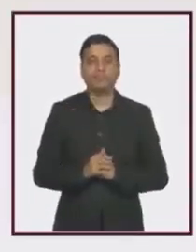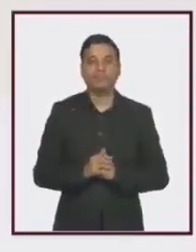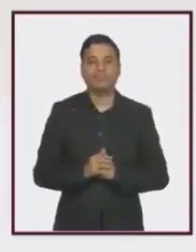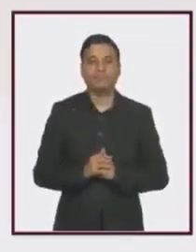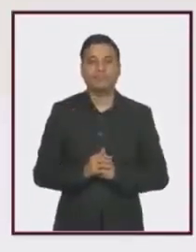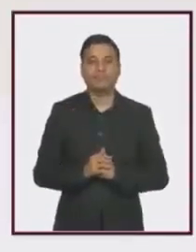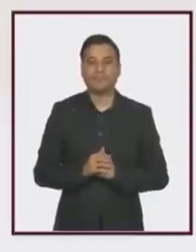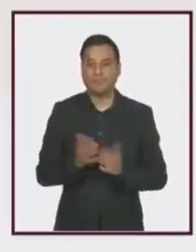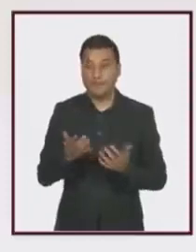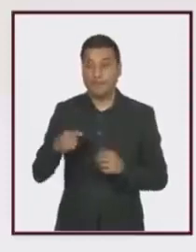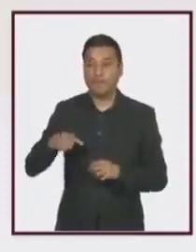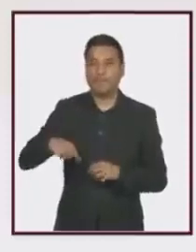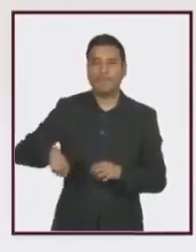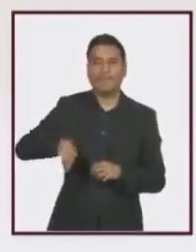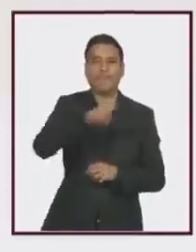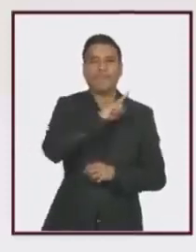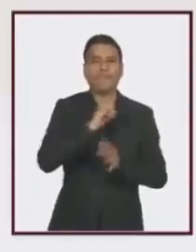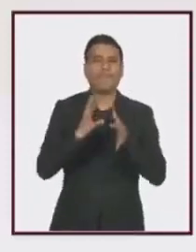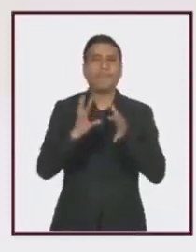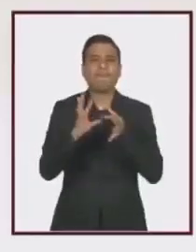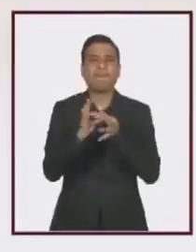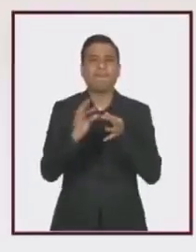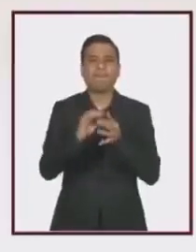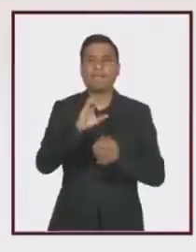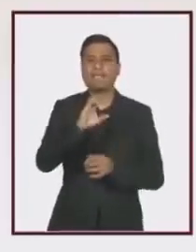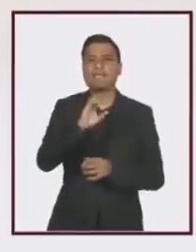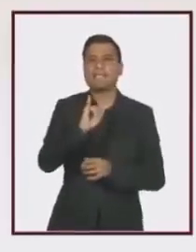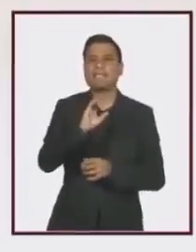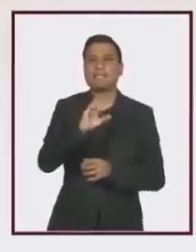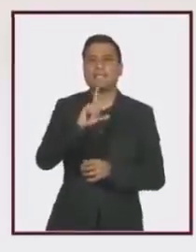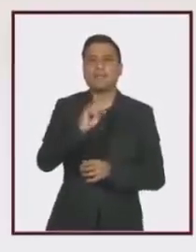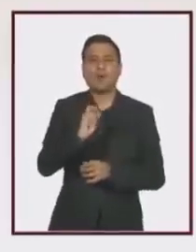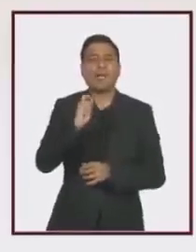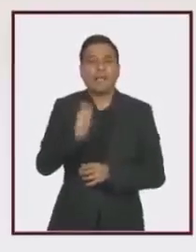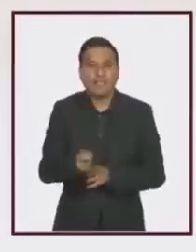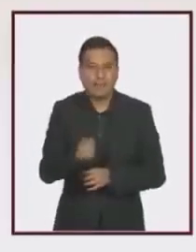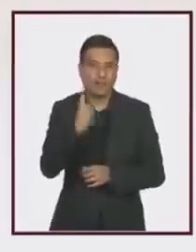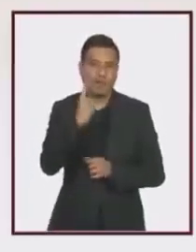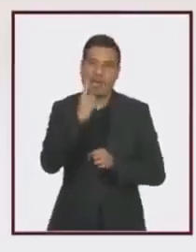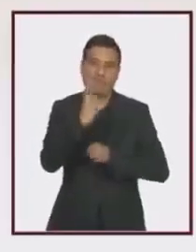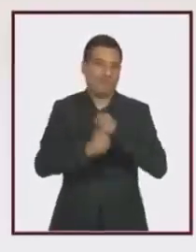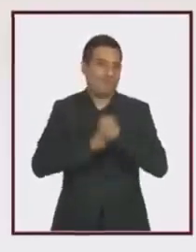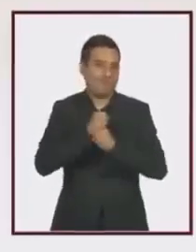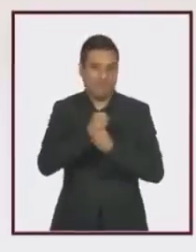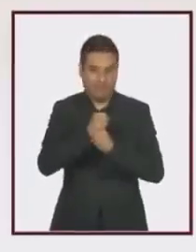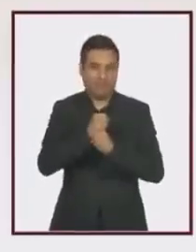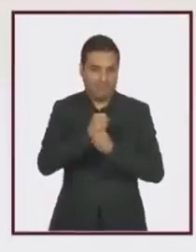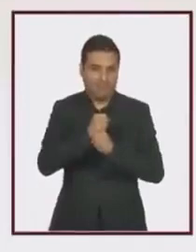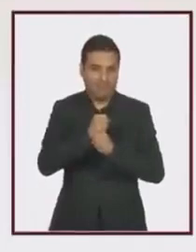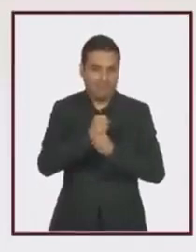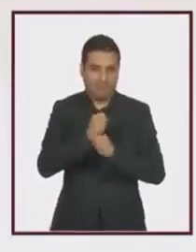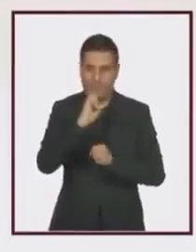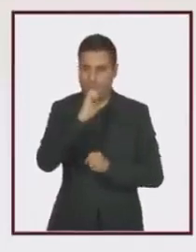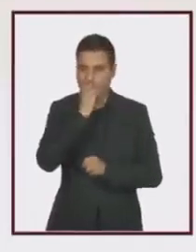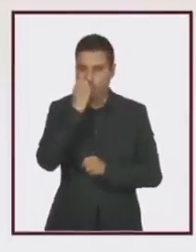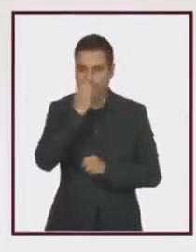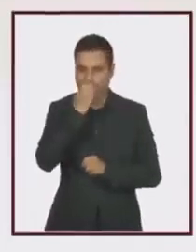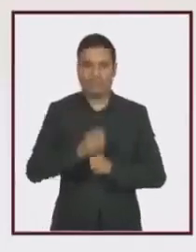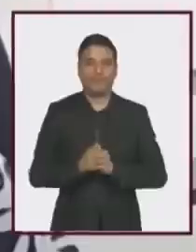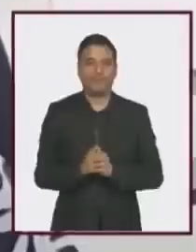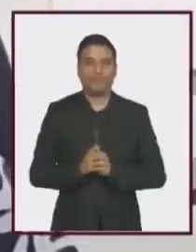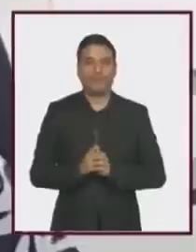nos referimos al ciclo como el ciclo escolar, es decir, al año lectivo, ¿no? Y sí está